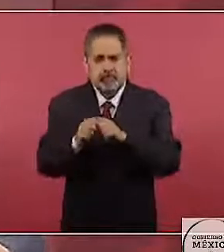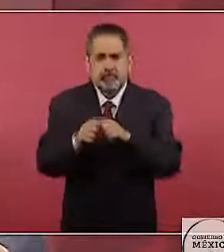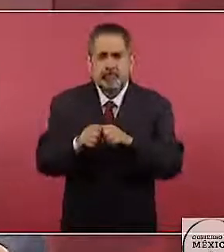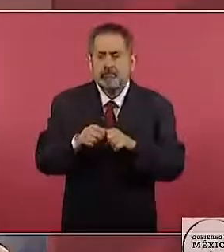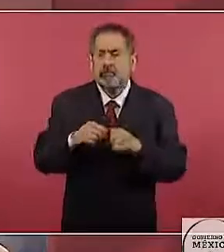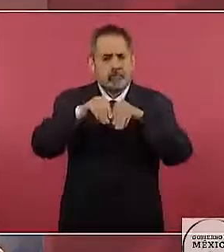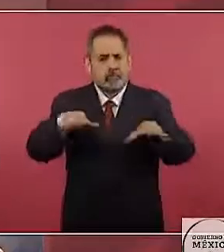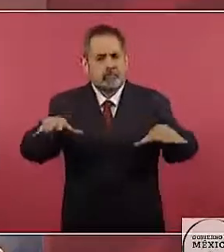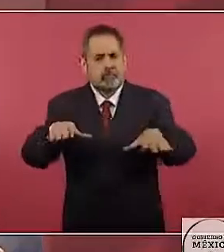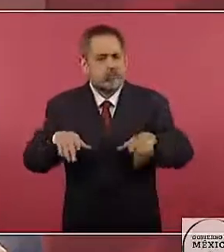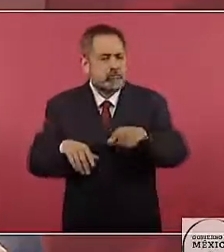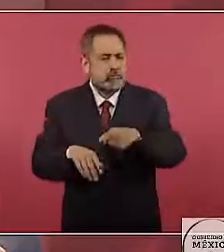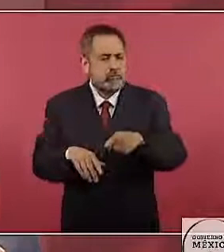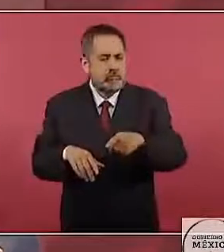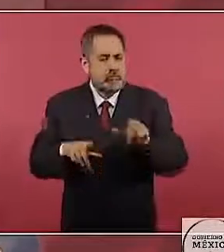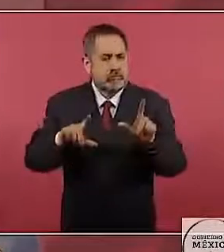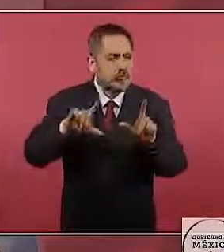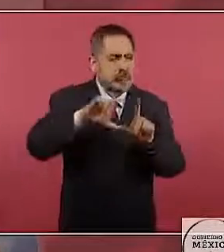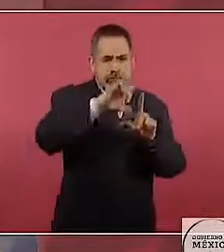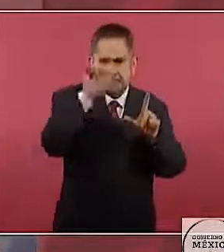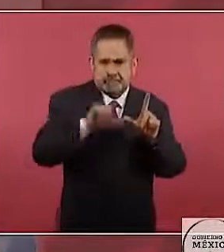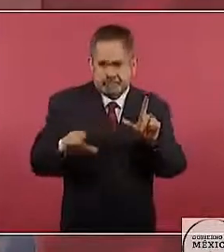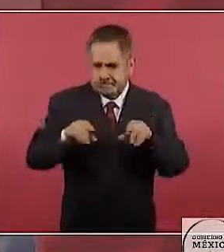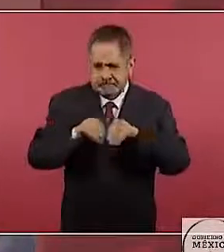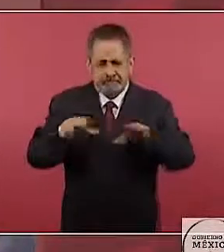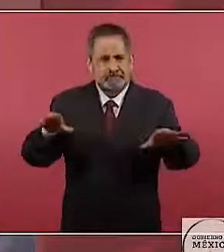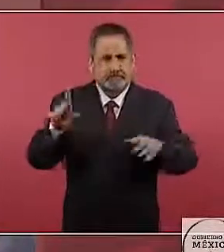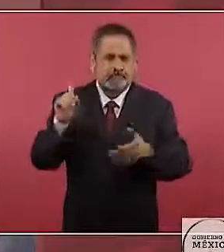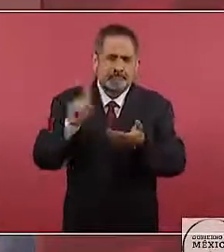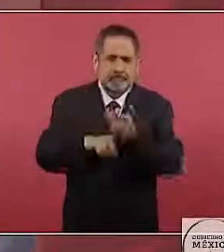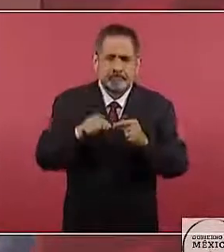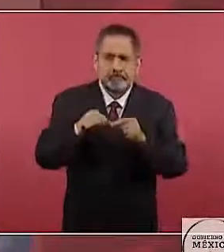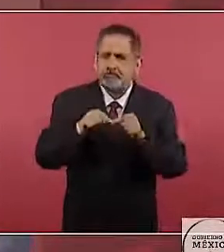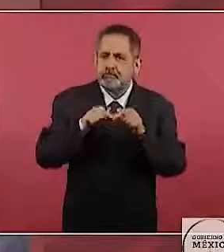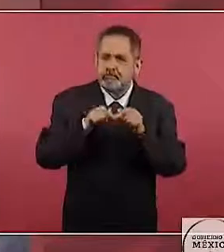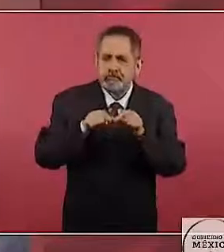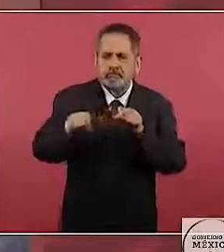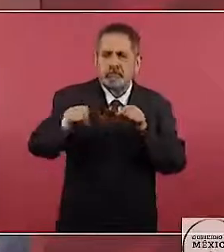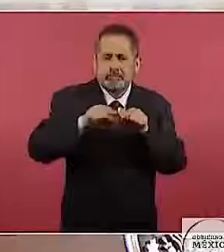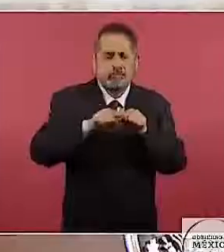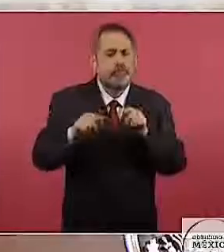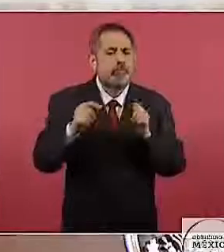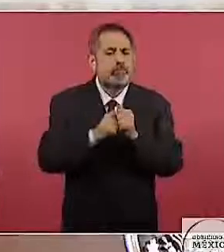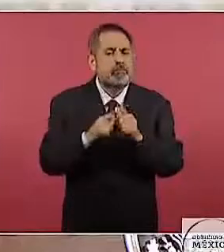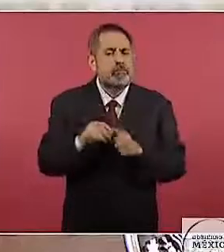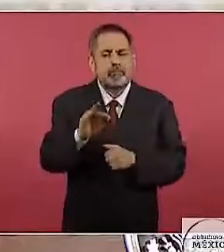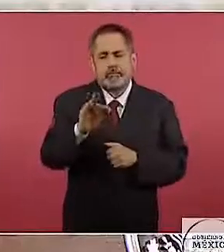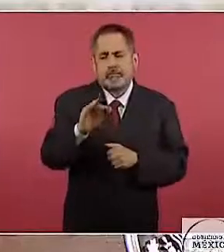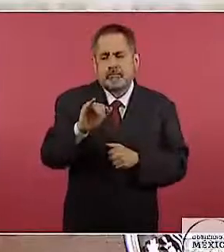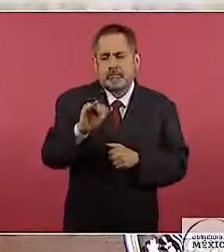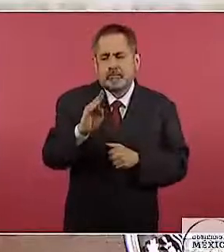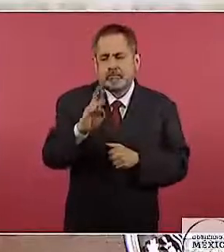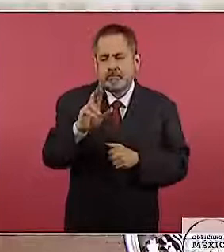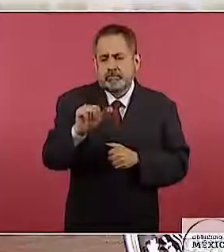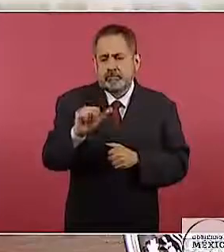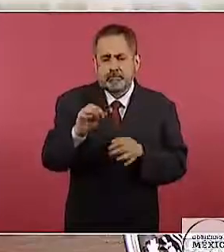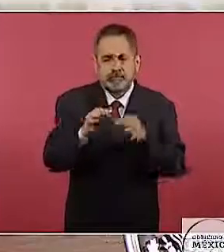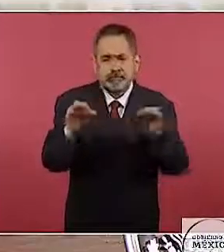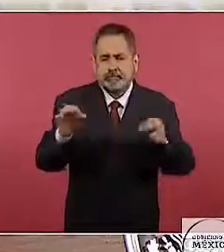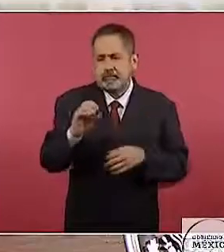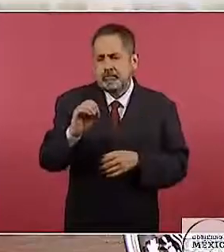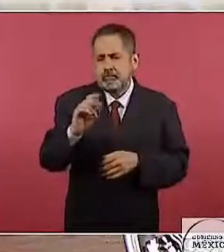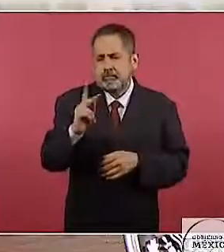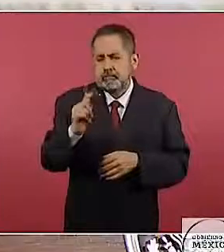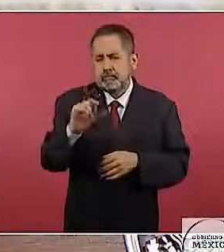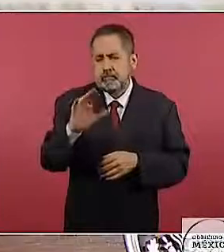alumbrar todas las líneas de fibra óptica para garantizar el